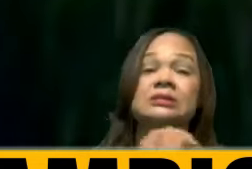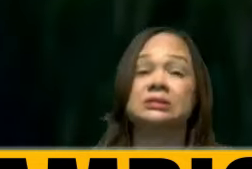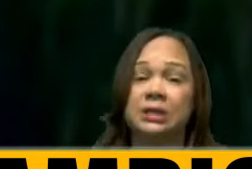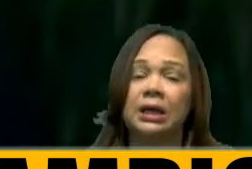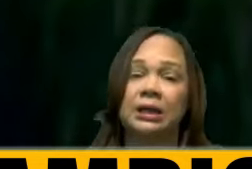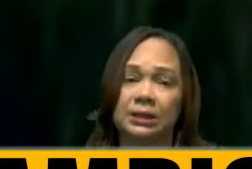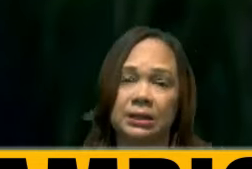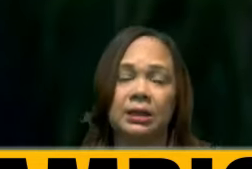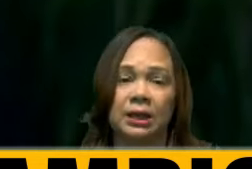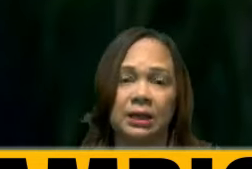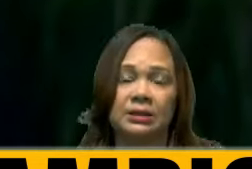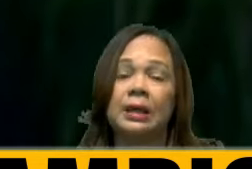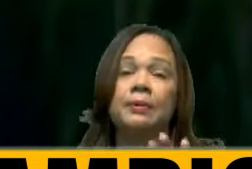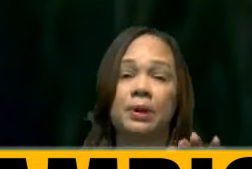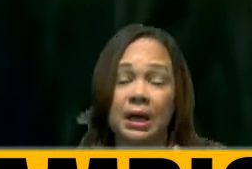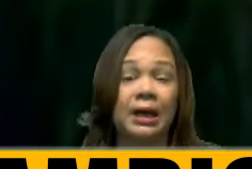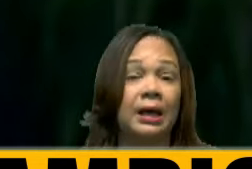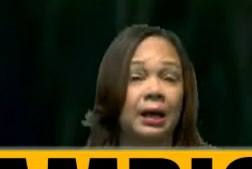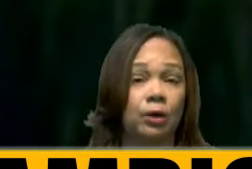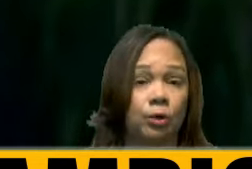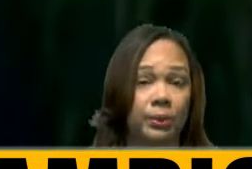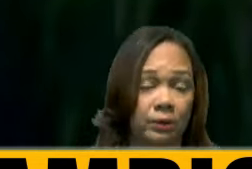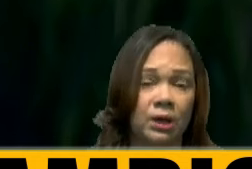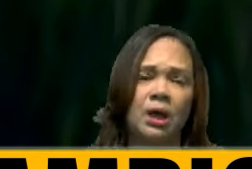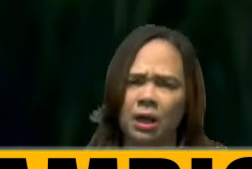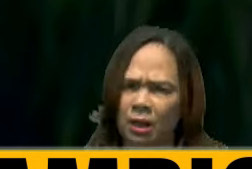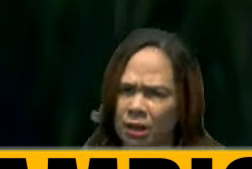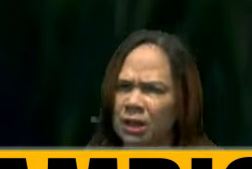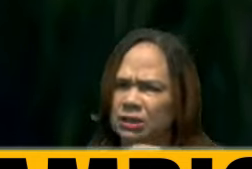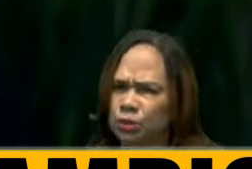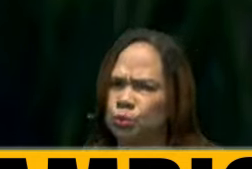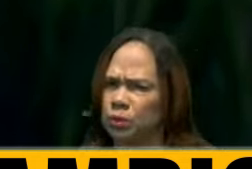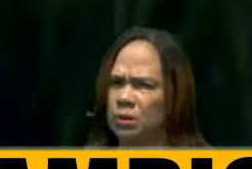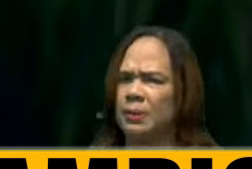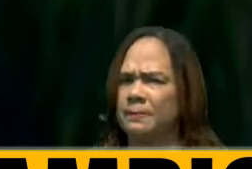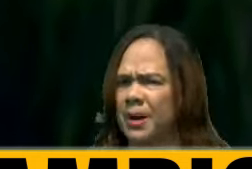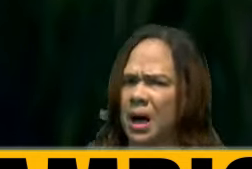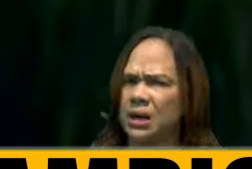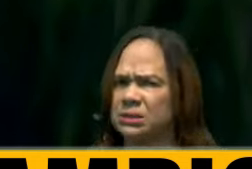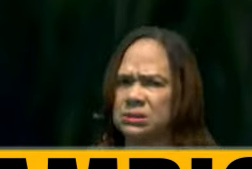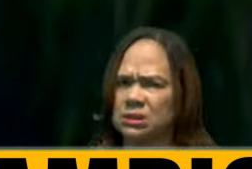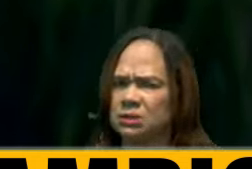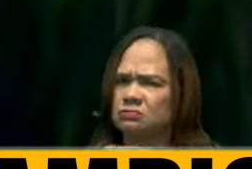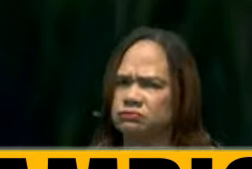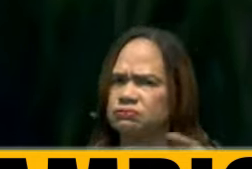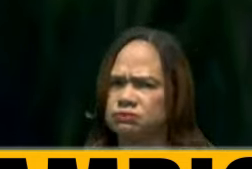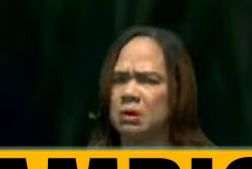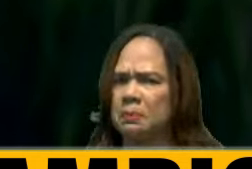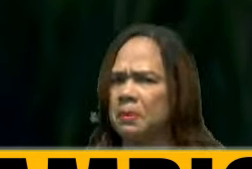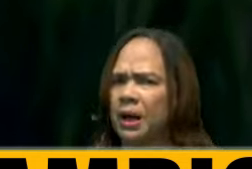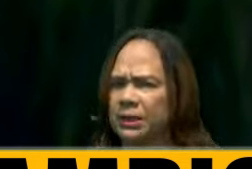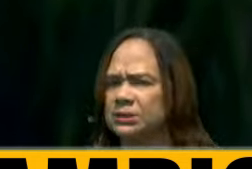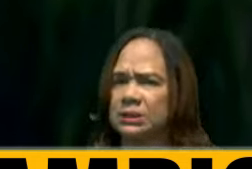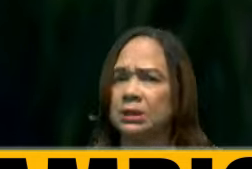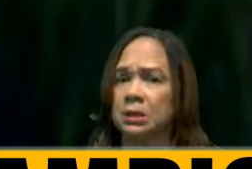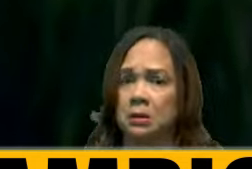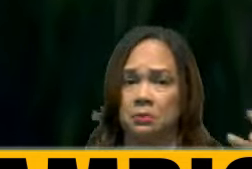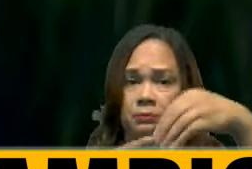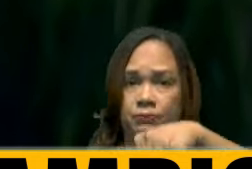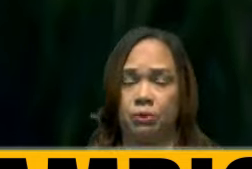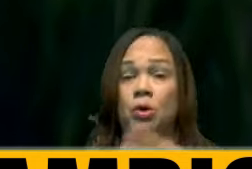al instituto dominicano de inversión agropecuaria son organismos que tienen objetivos similares y la idea es funcionar en